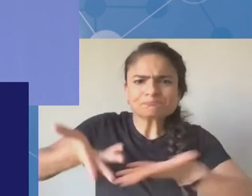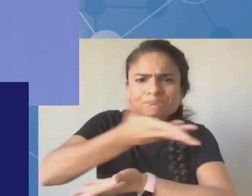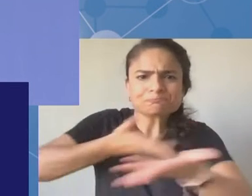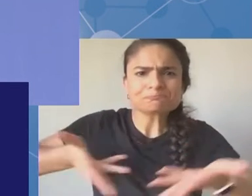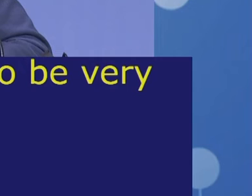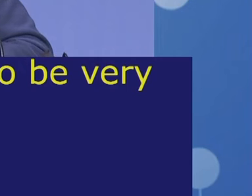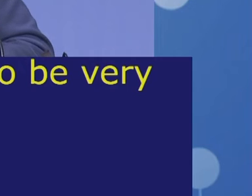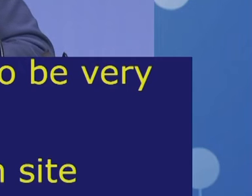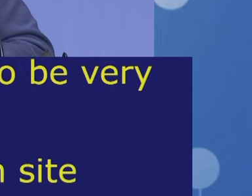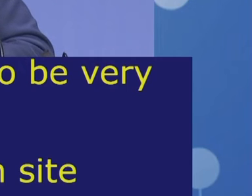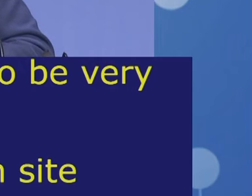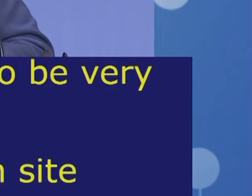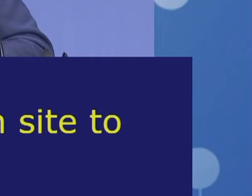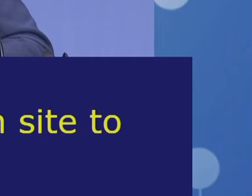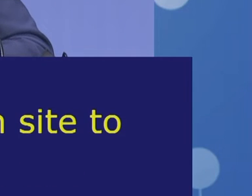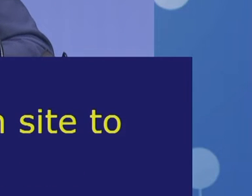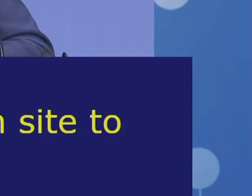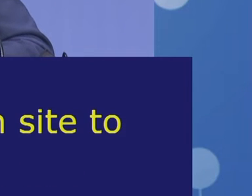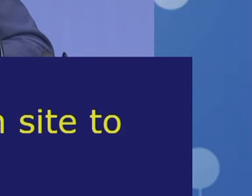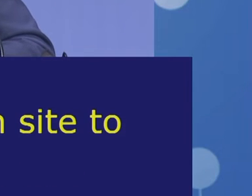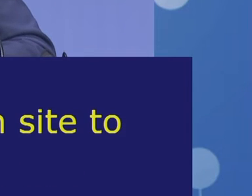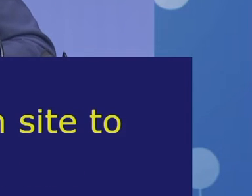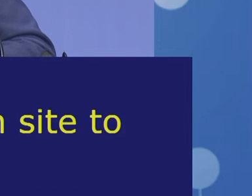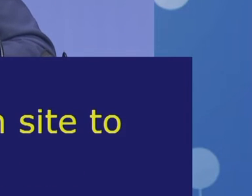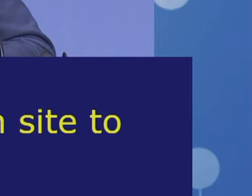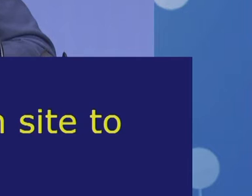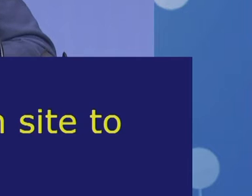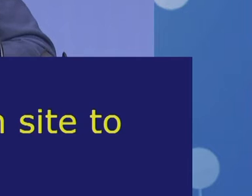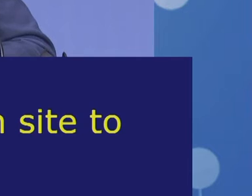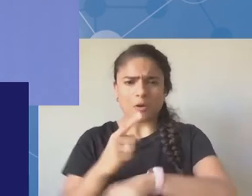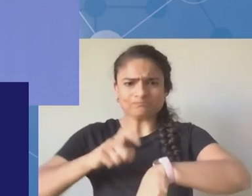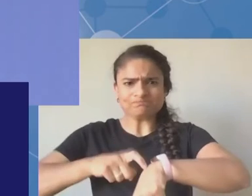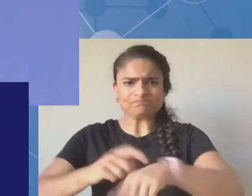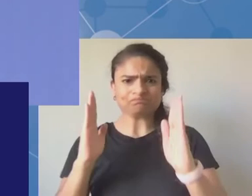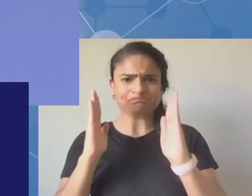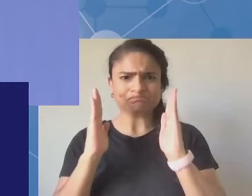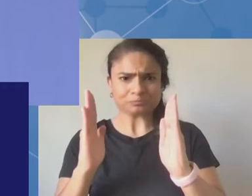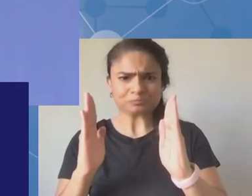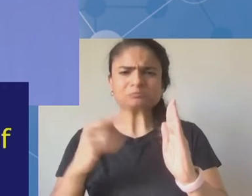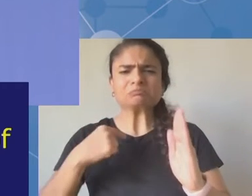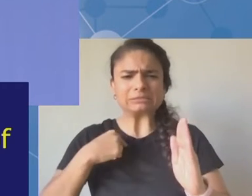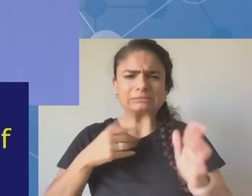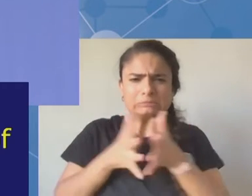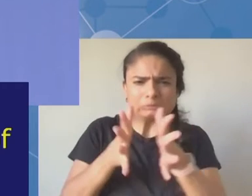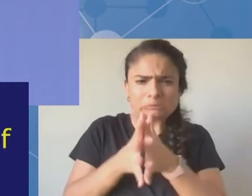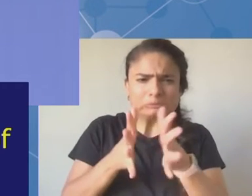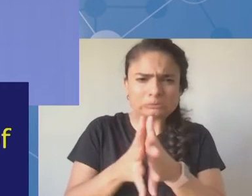tiempo y directamente pasamos la palabra a vosotros, a todos ustedes,